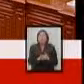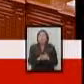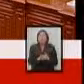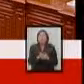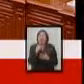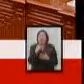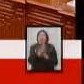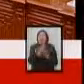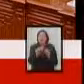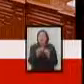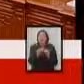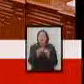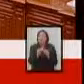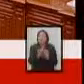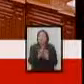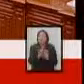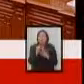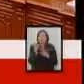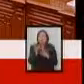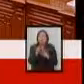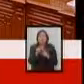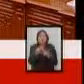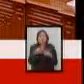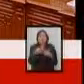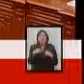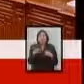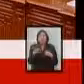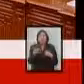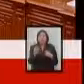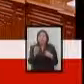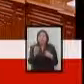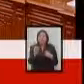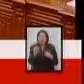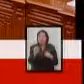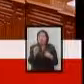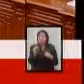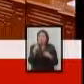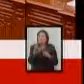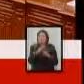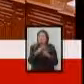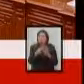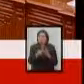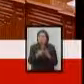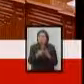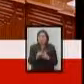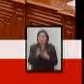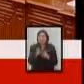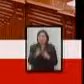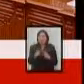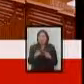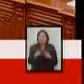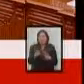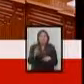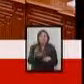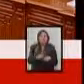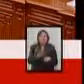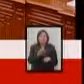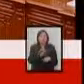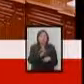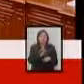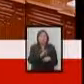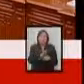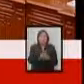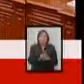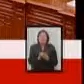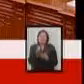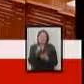defecto, de conformidad con las causales objetivas que apruebe la SBS por norma reglamentaria. Este control no alcanza a instituciones